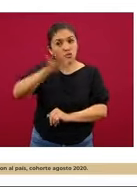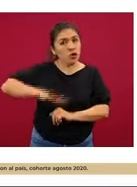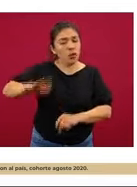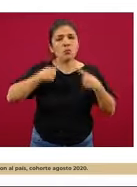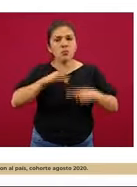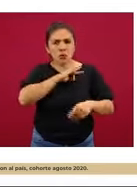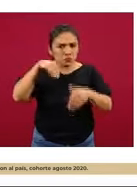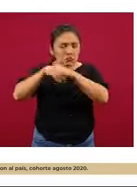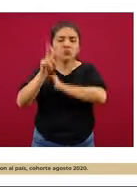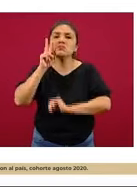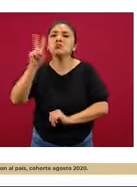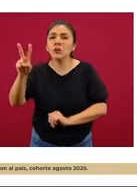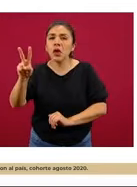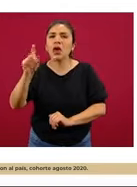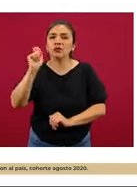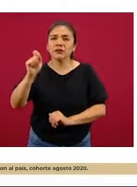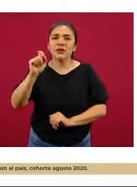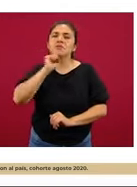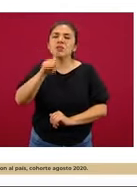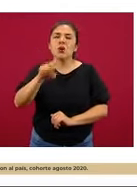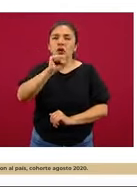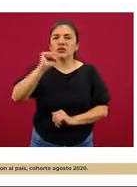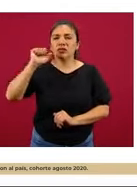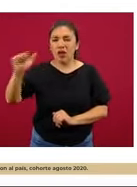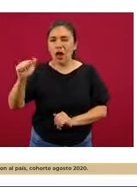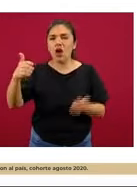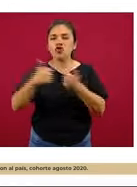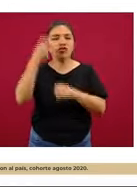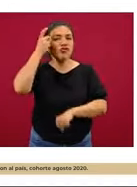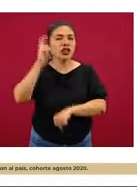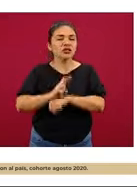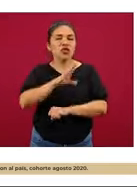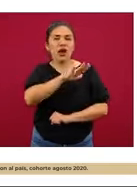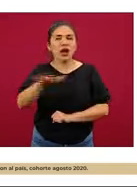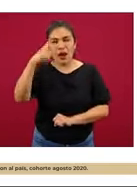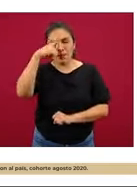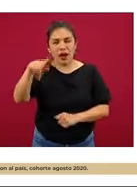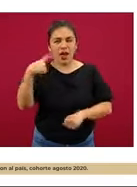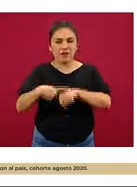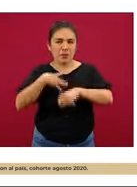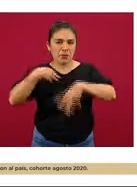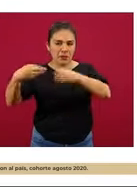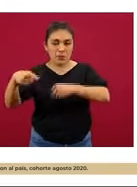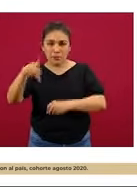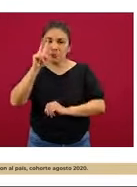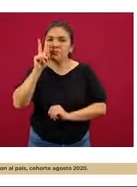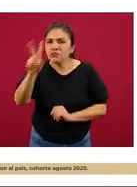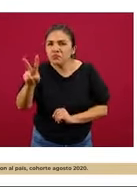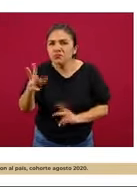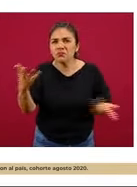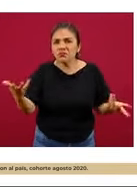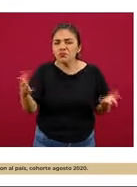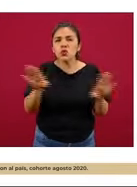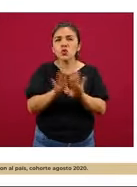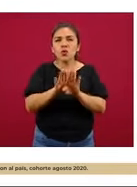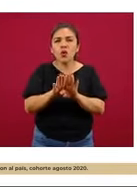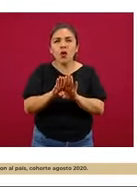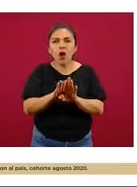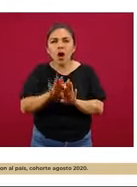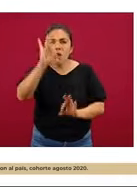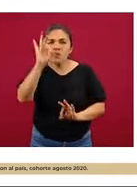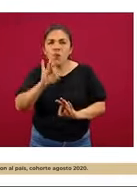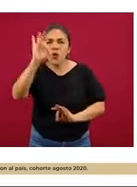general, dentro de la Liga de la Secretaría de Salud y la Dirección General de Epidemiología. Y observemos pues cómo a nivel de tasa